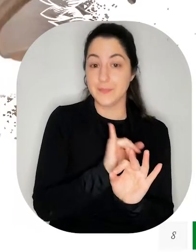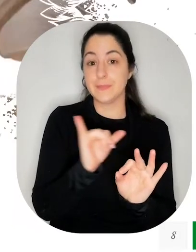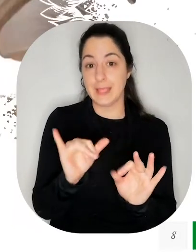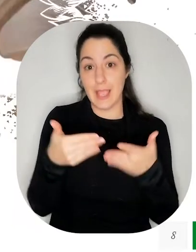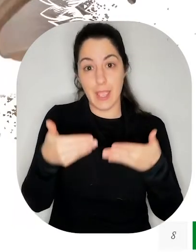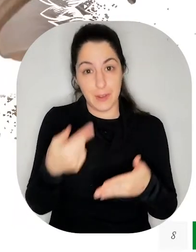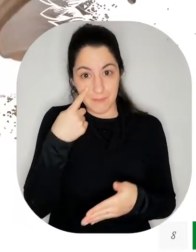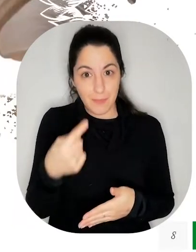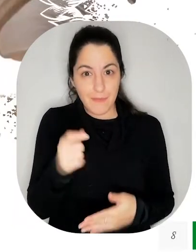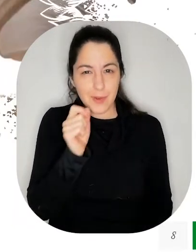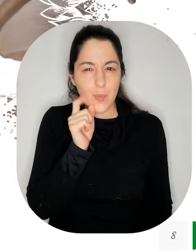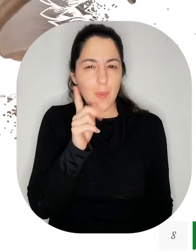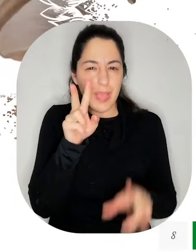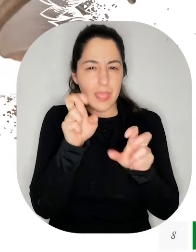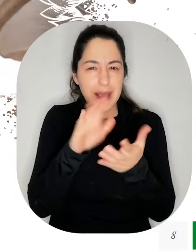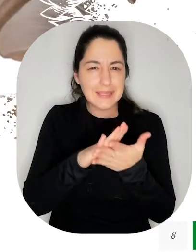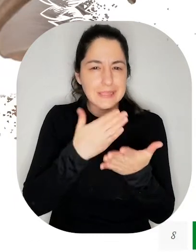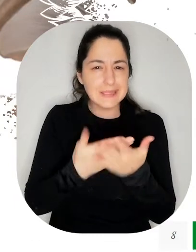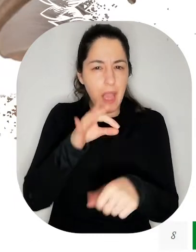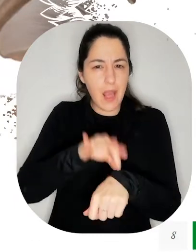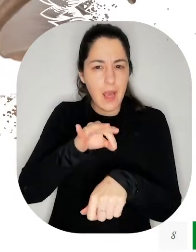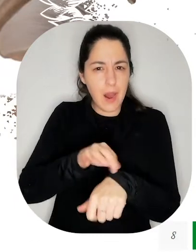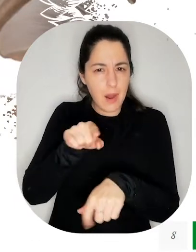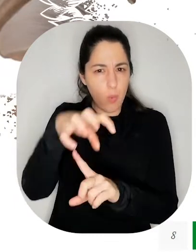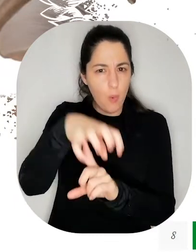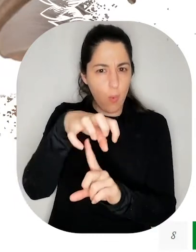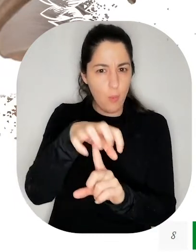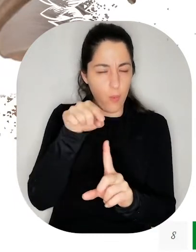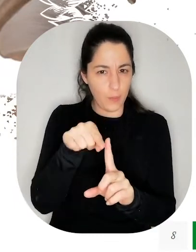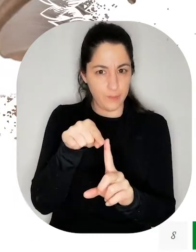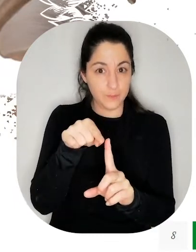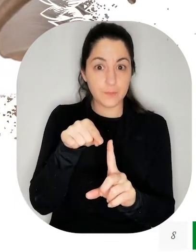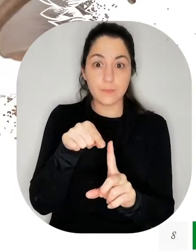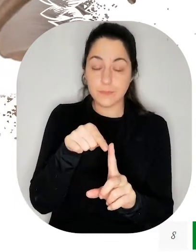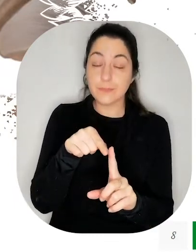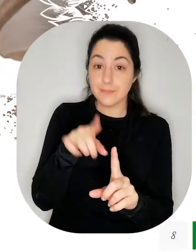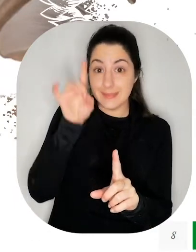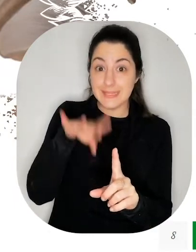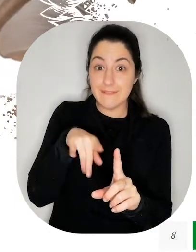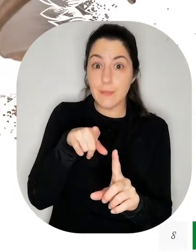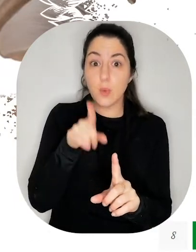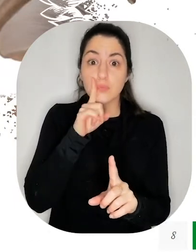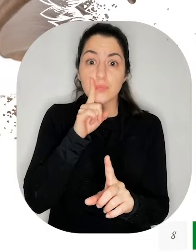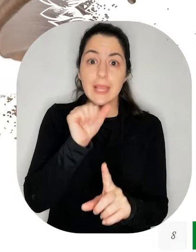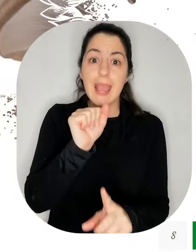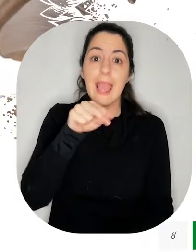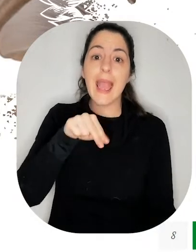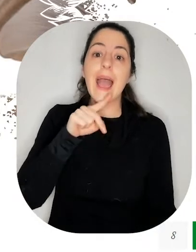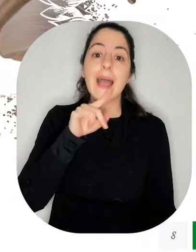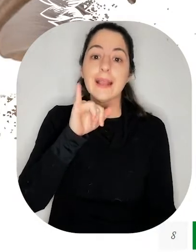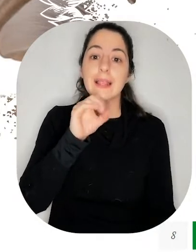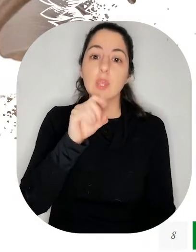Entonces, ¿cuáles son las propiedades medicinales que se atribuyen al hongo ostra? Por un lado, sabemos que como es